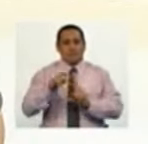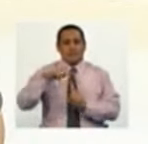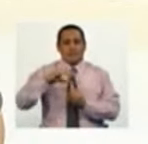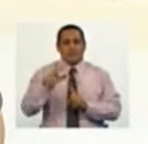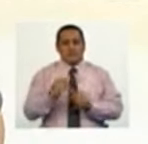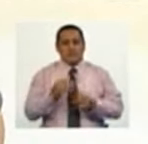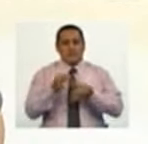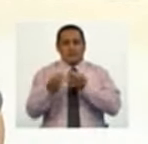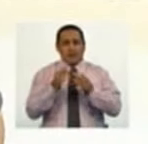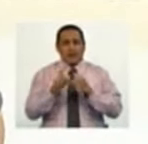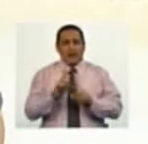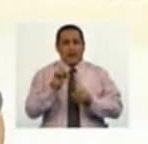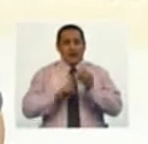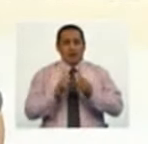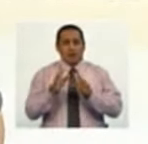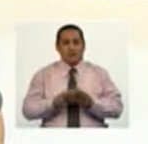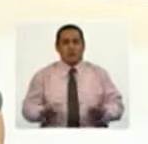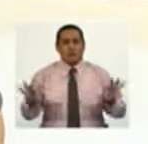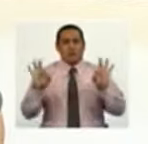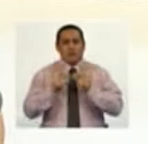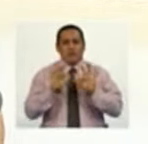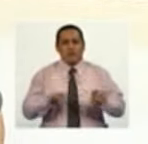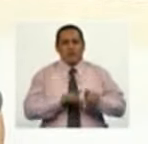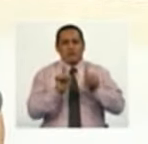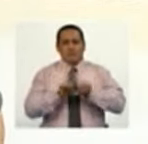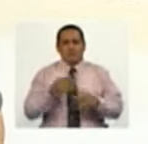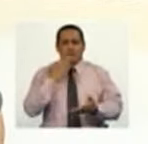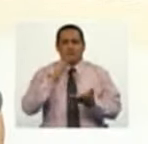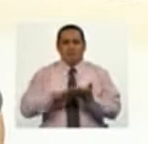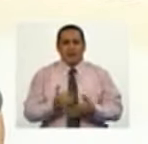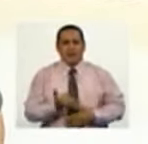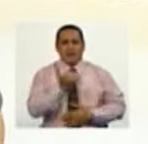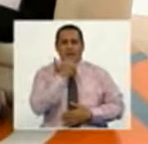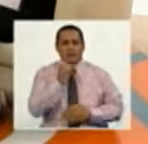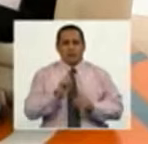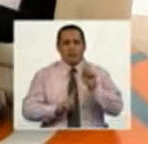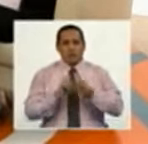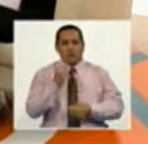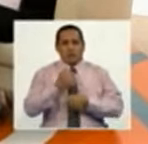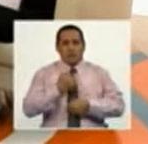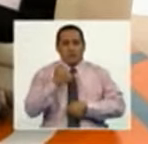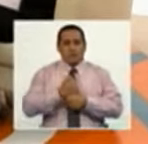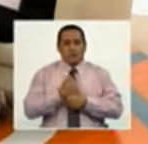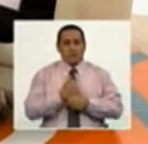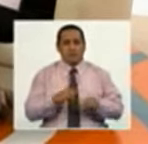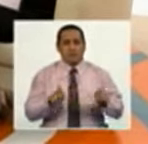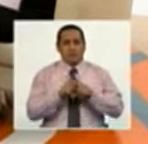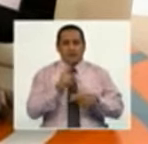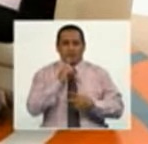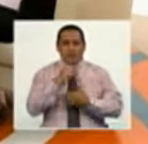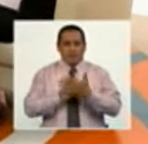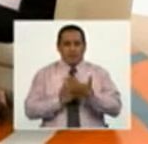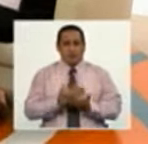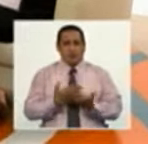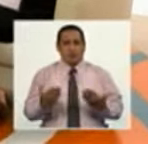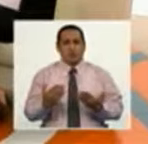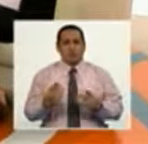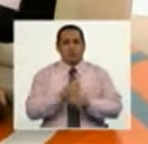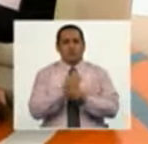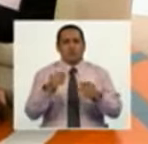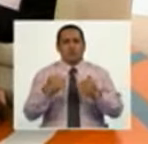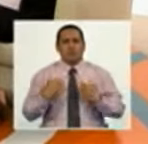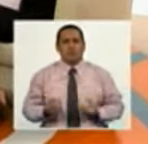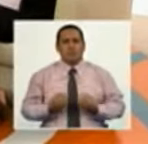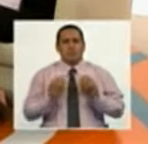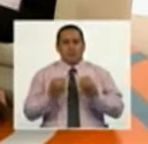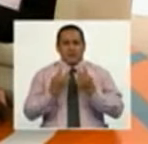a mi criterio, dice algo muy interesante, ¿no? Que la desidia o la negligencia de algún trabajador en ocultar la falta no